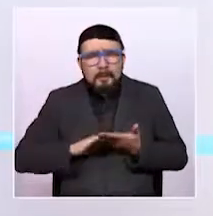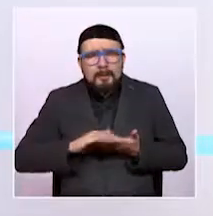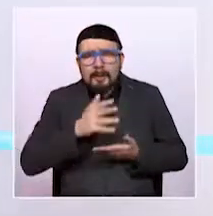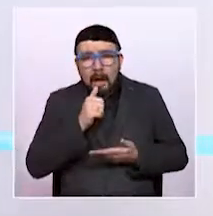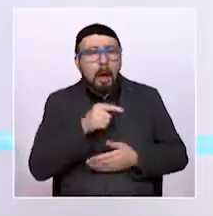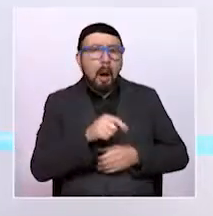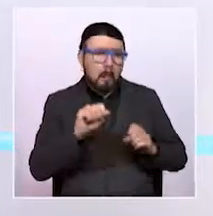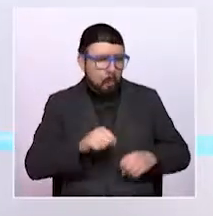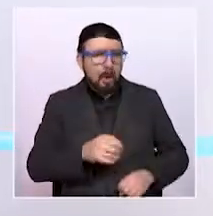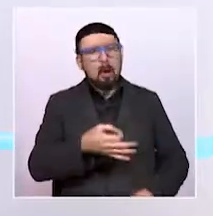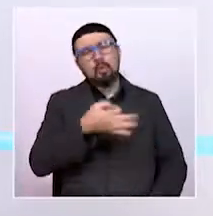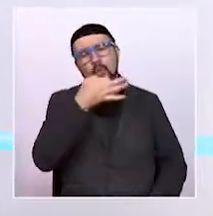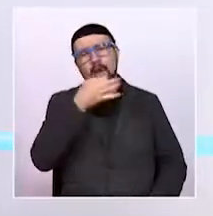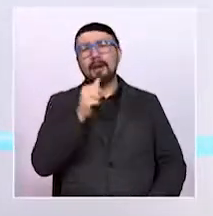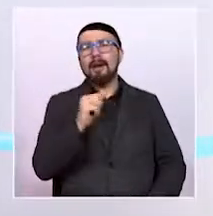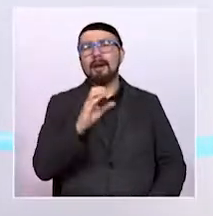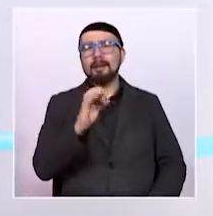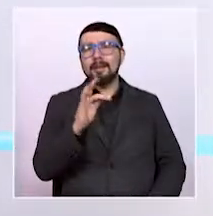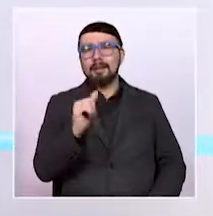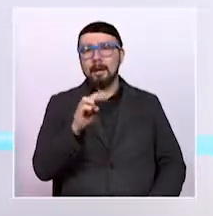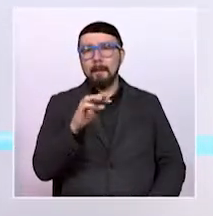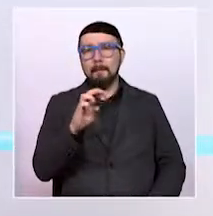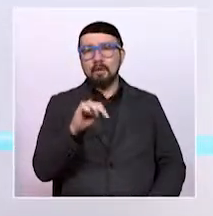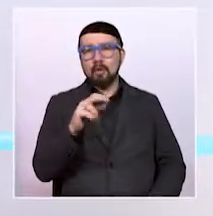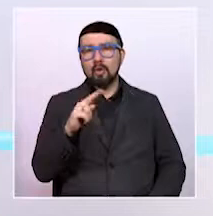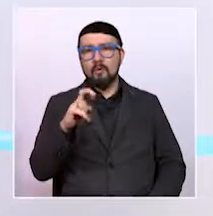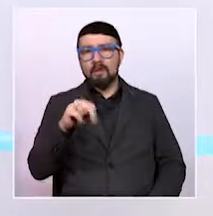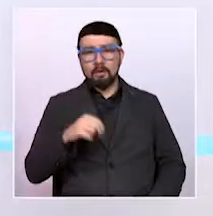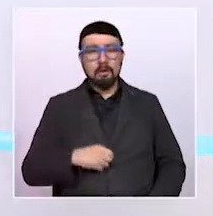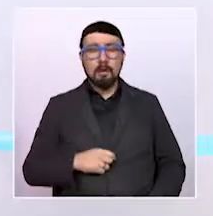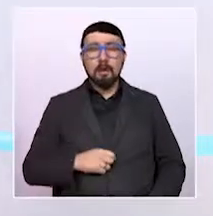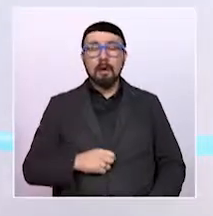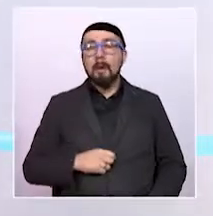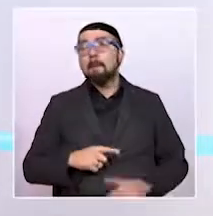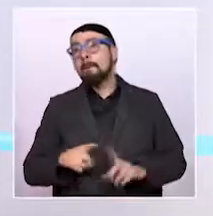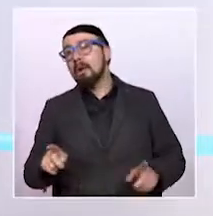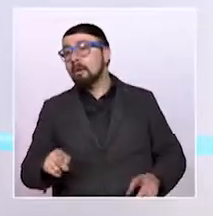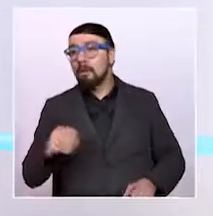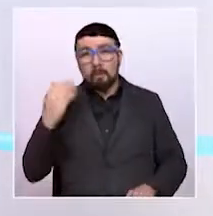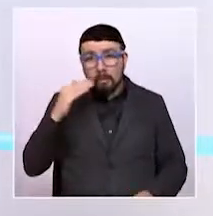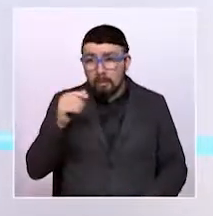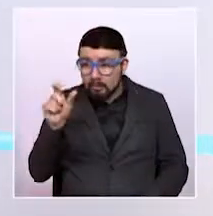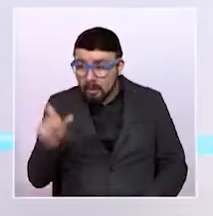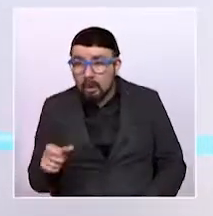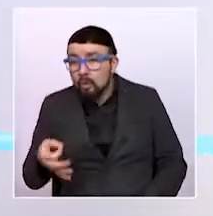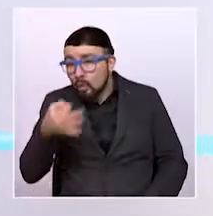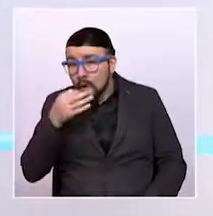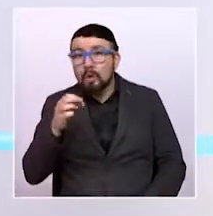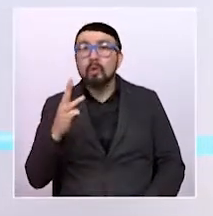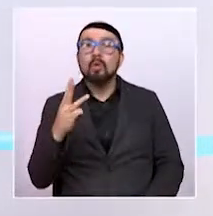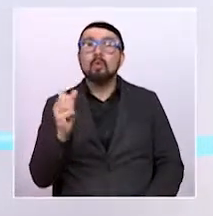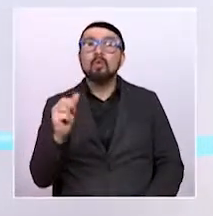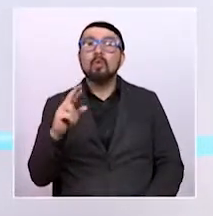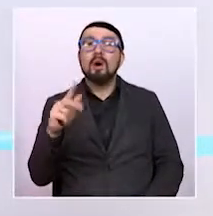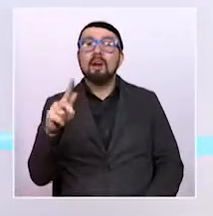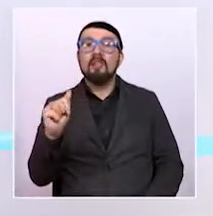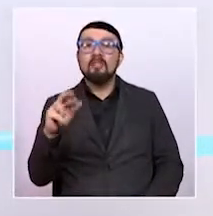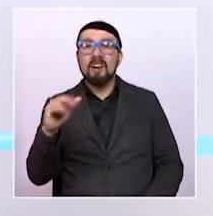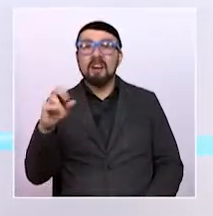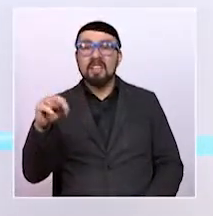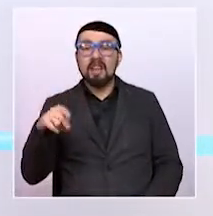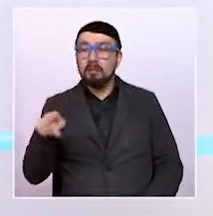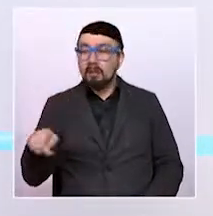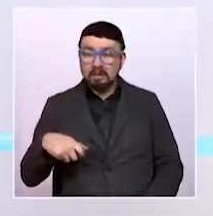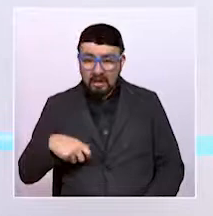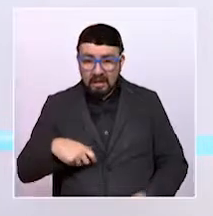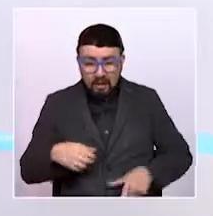tomarlo pero pacientes que toman warfarina porque tienen coágulos en sus pulmones porque tienen coágulos en sus piernas no deberían estar